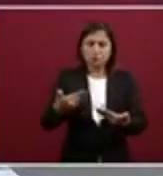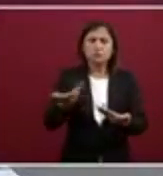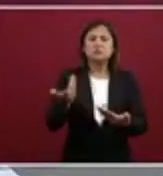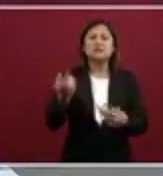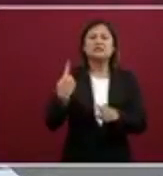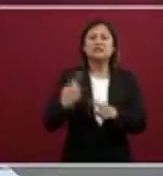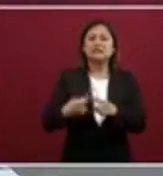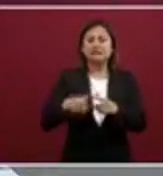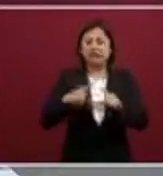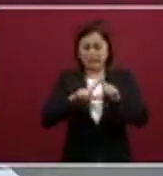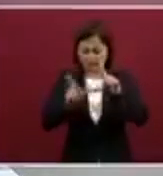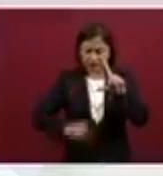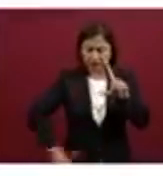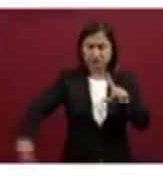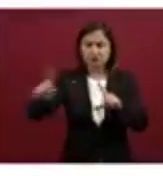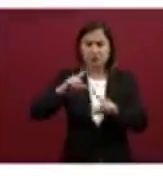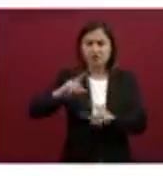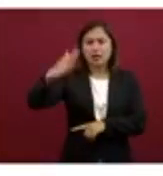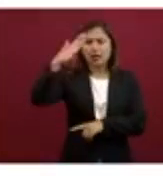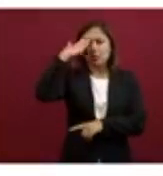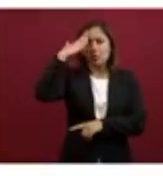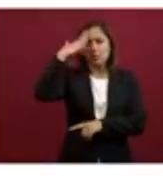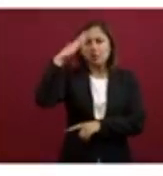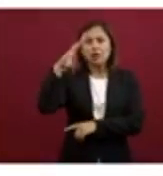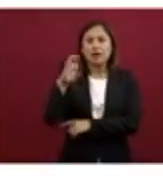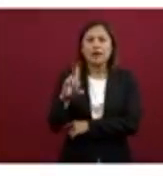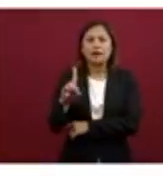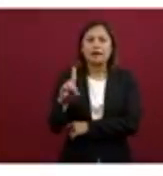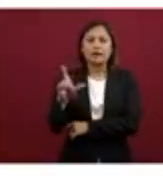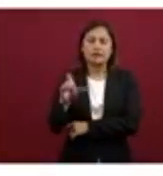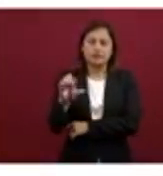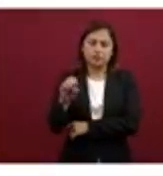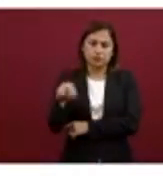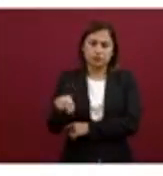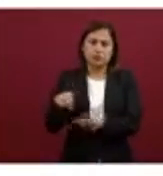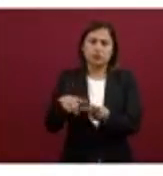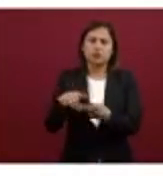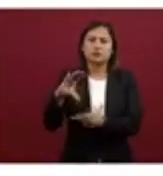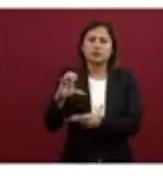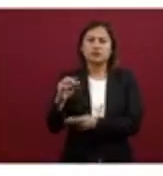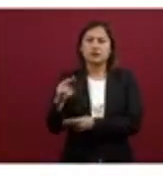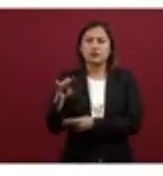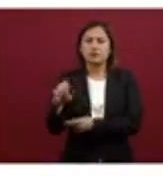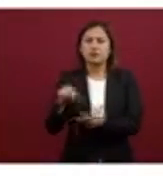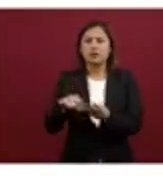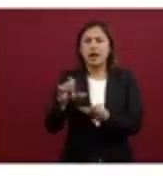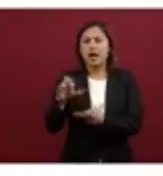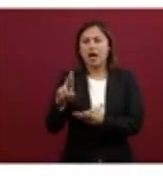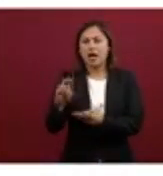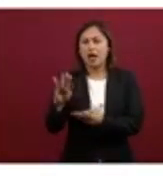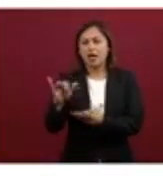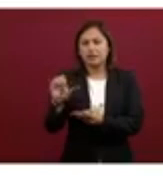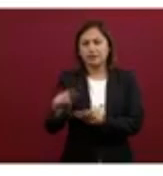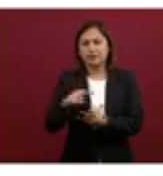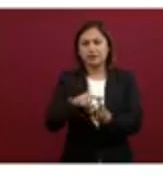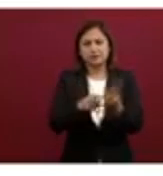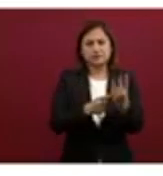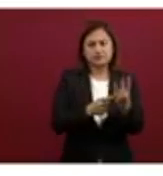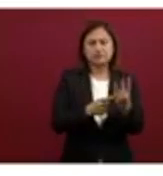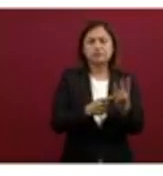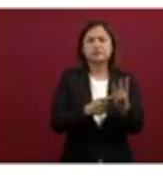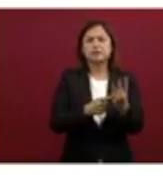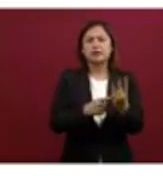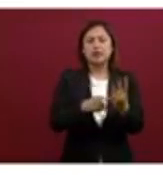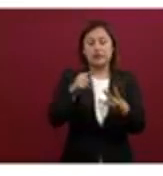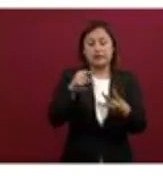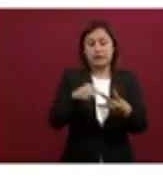lugares los tiene ExxonMobil, Chevron y Arco, aunque haciendo otra vez notar que ExxonMobil